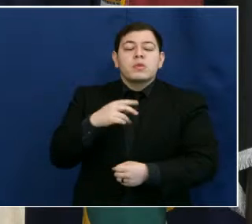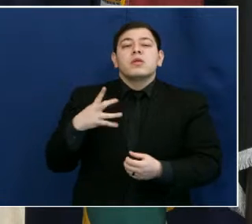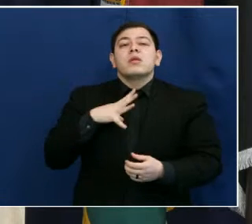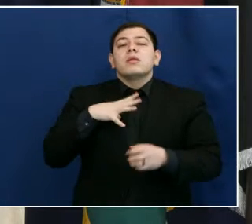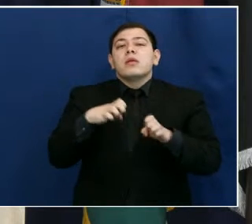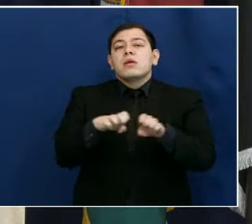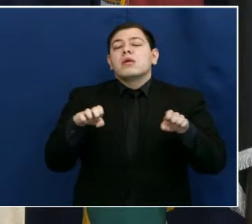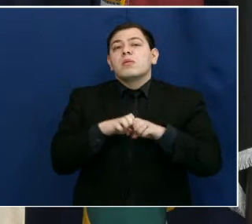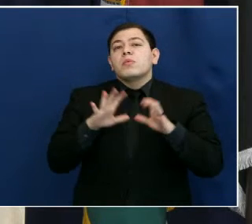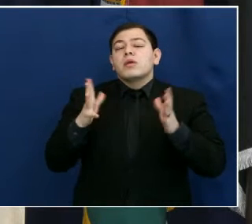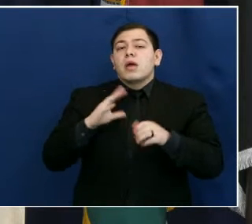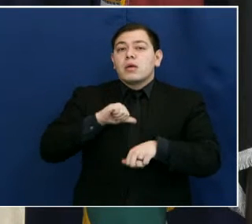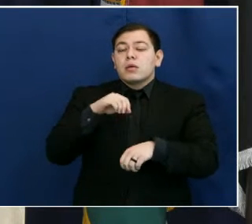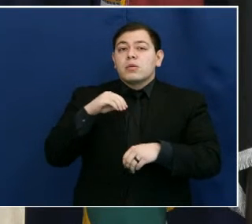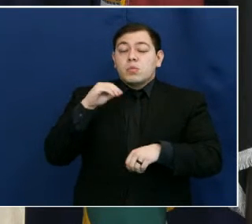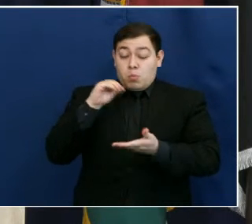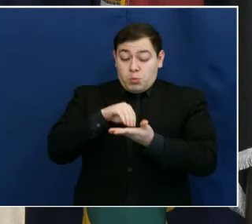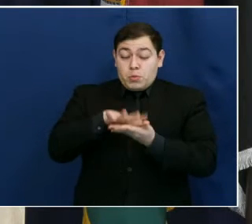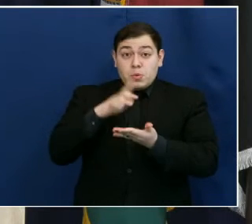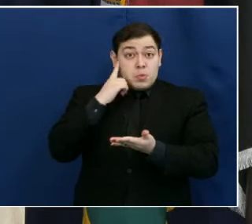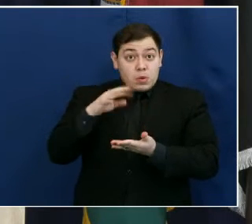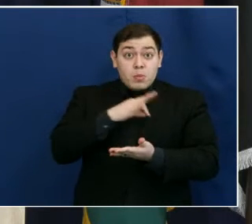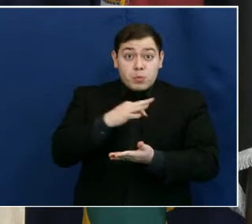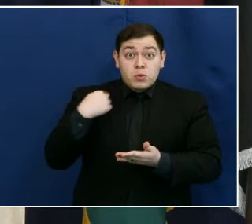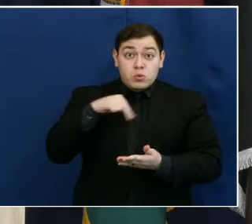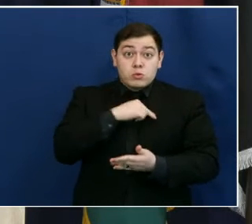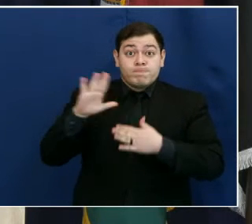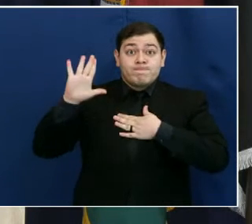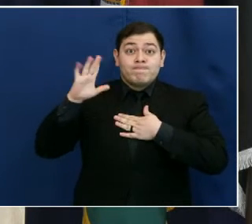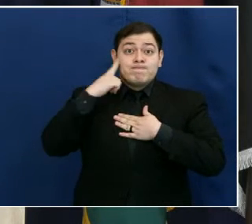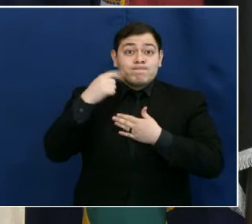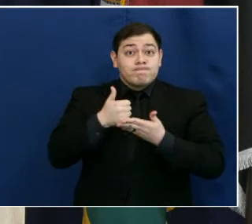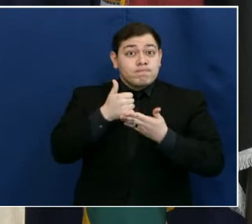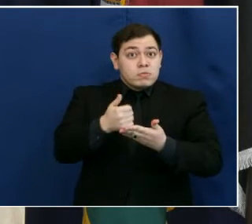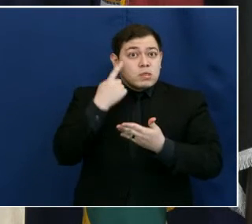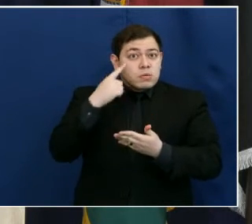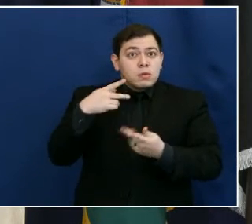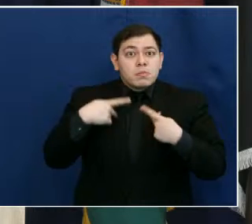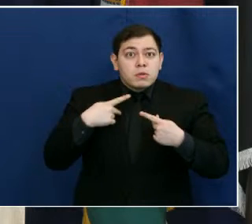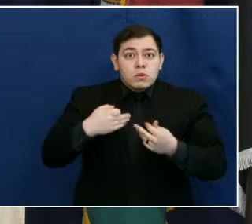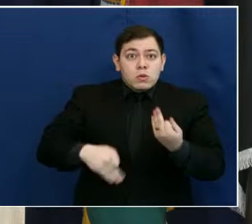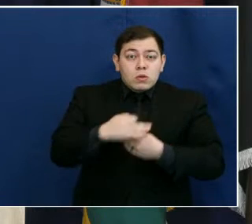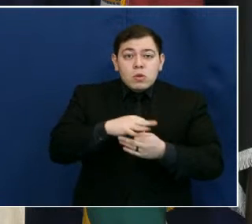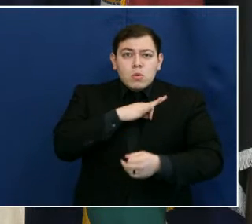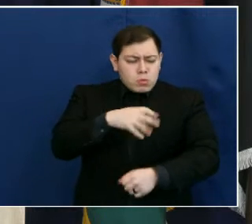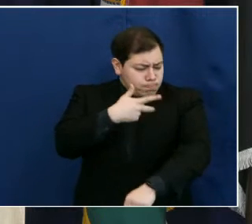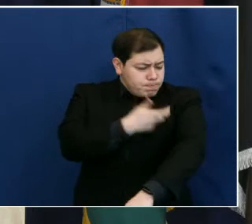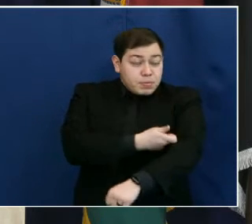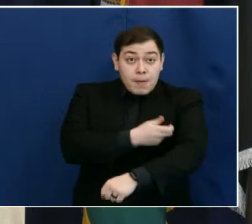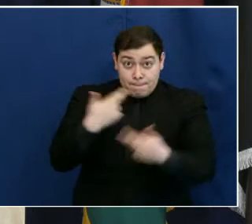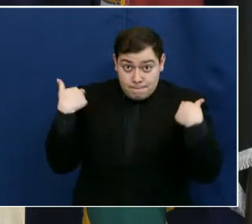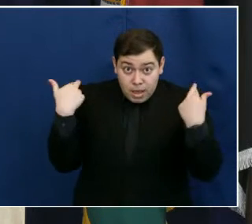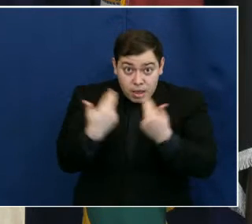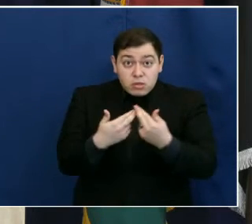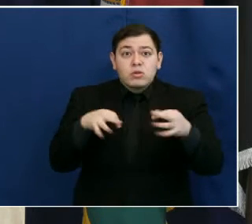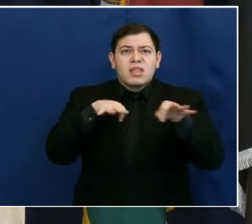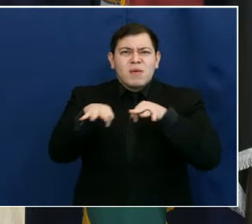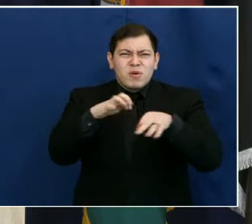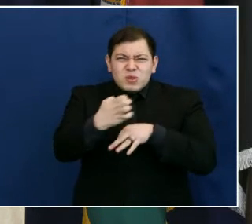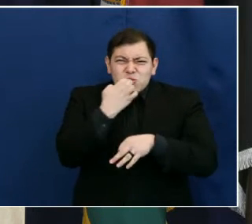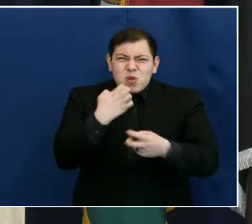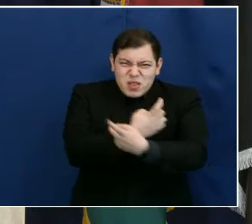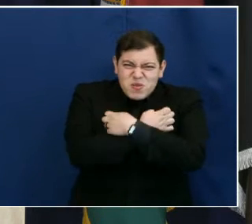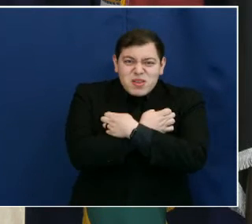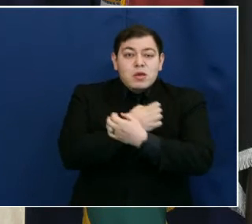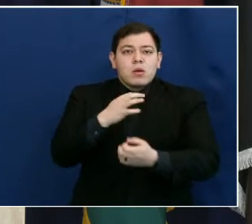nosotros, el equipo y yo estamos comprometidos en hacer todo lo que sea posible en nuestro alcance para vacunar a los maestros y hacer que nuestros